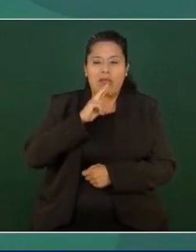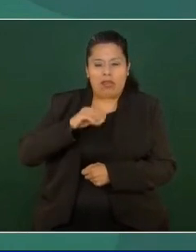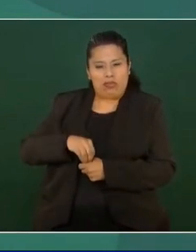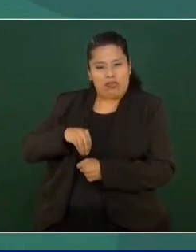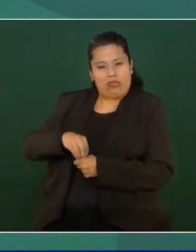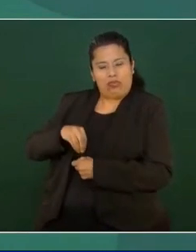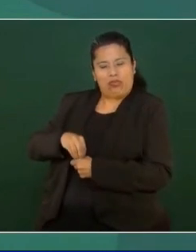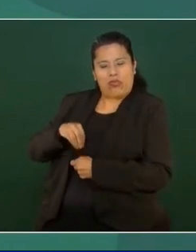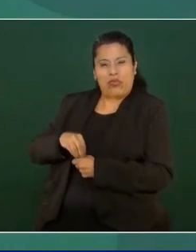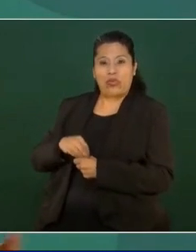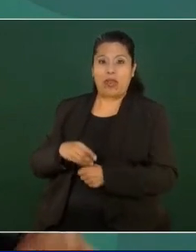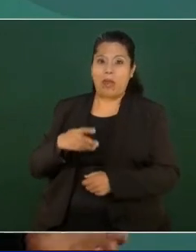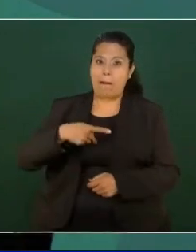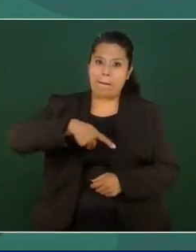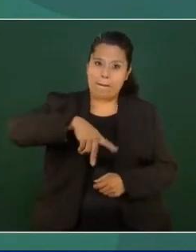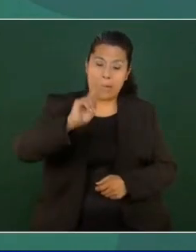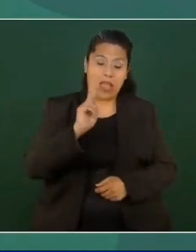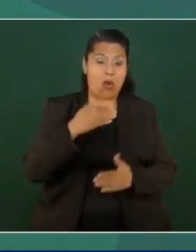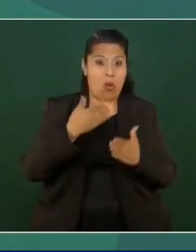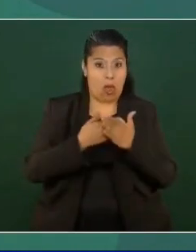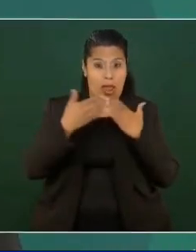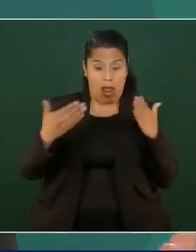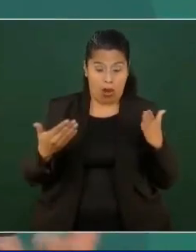Afortunadamente ya es una minoría,